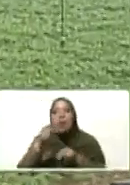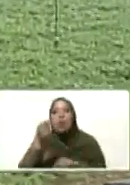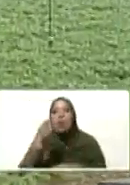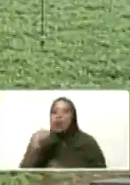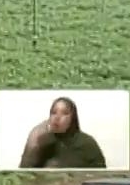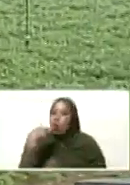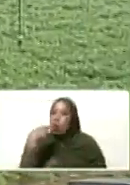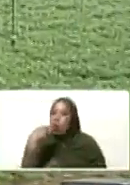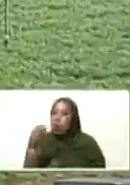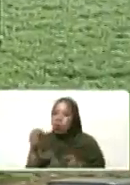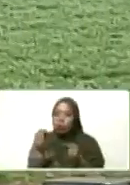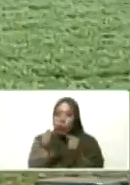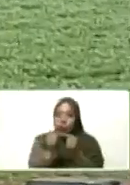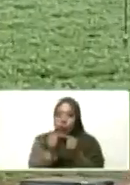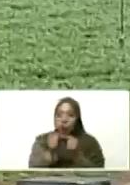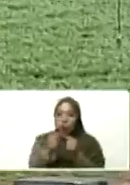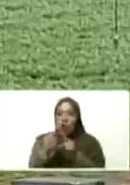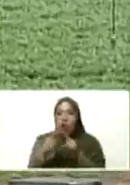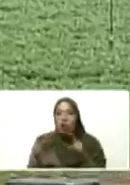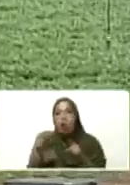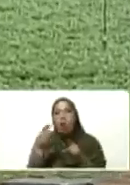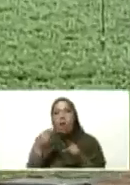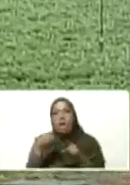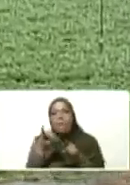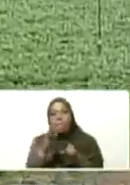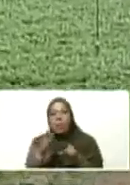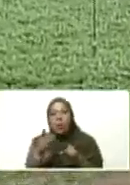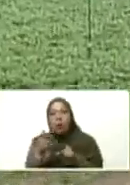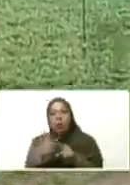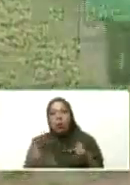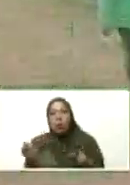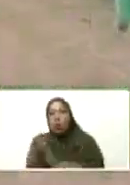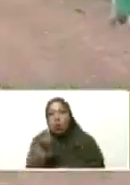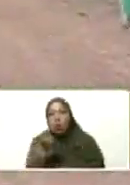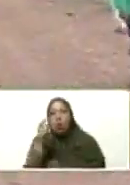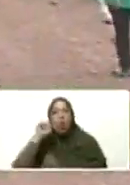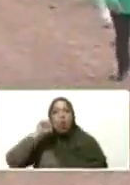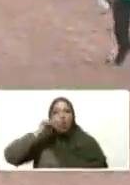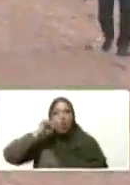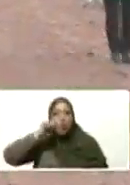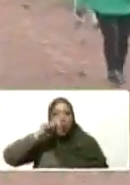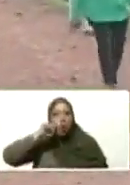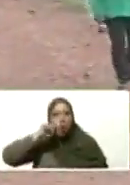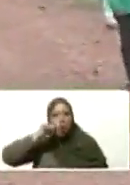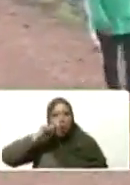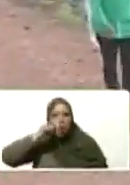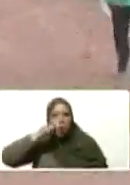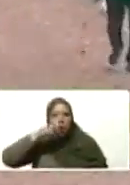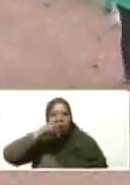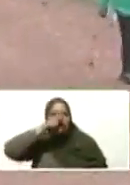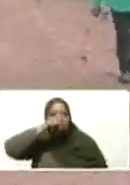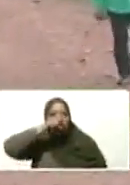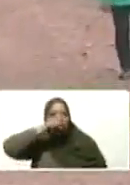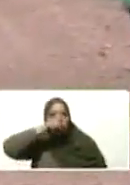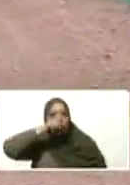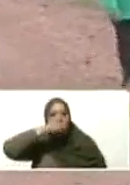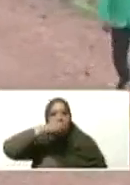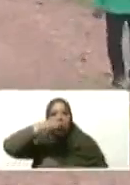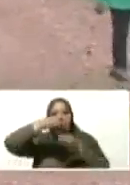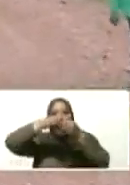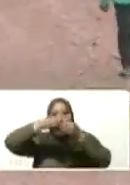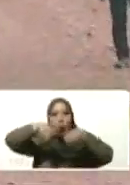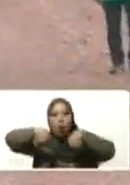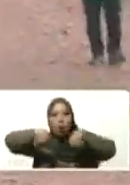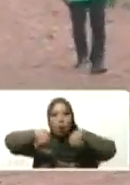rojos. Lenteja. Frijol chino. Pollo. Pollito. Huevo. Todo